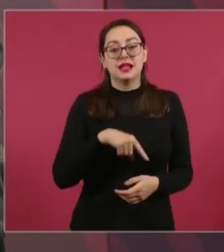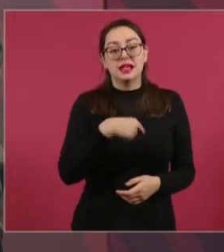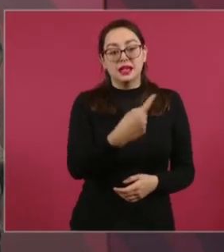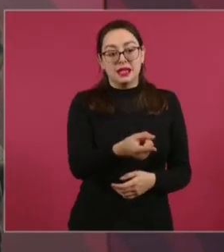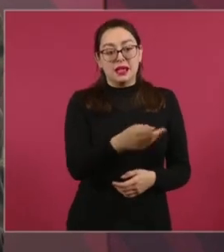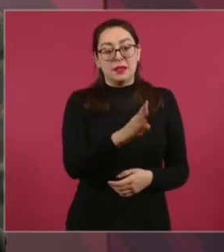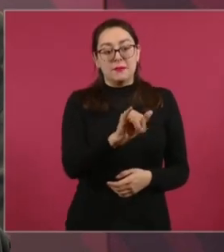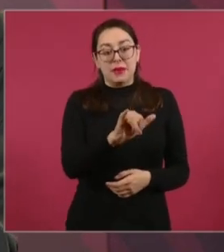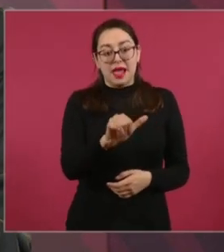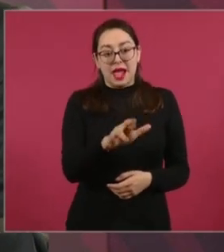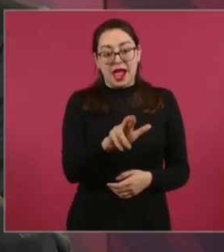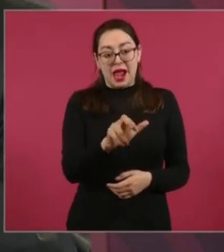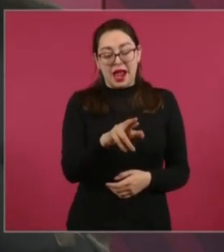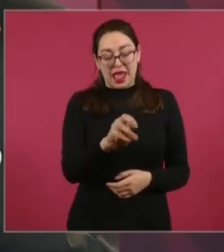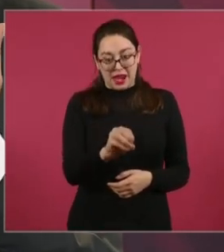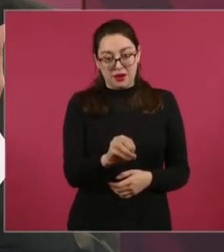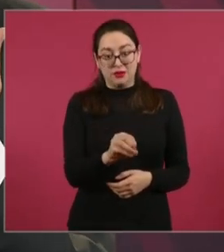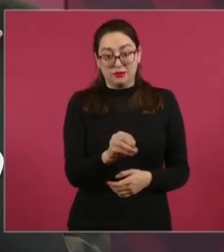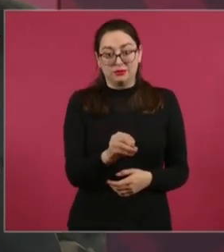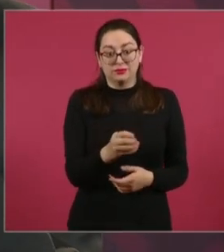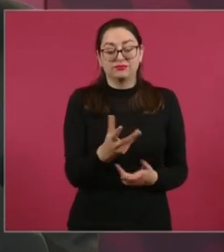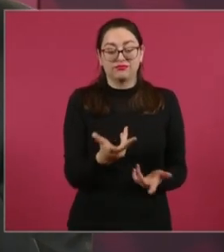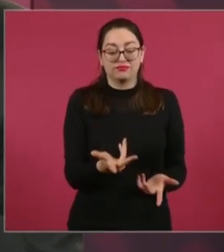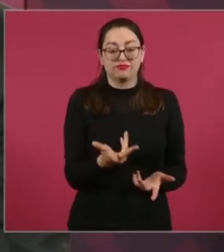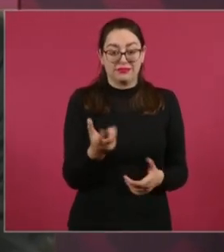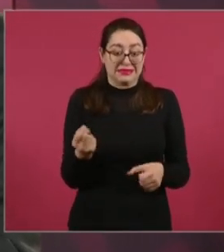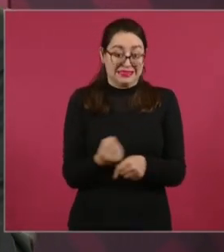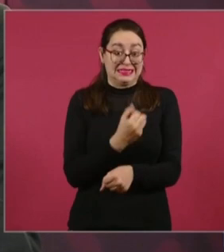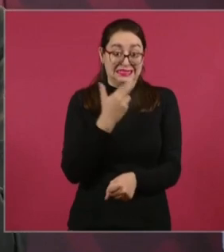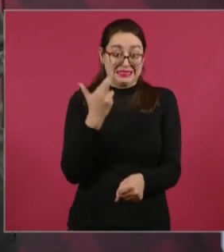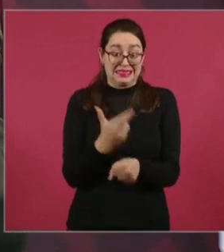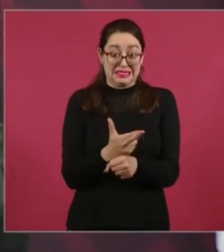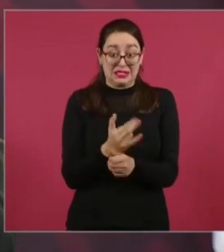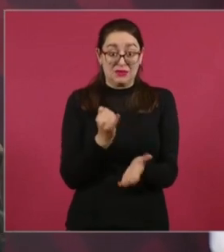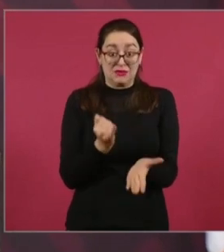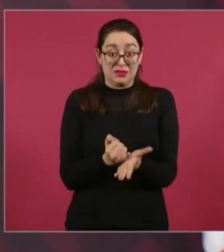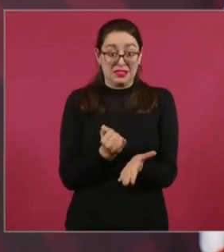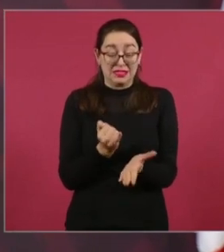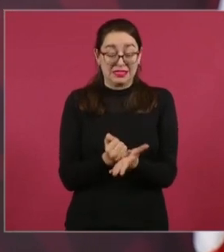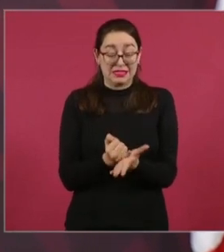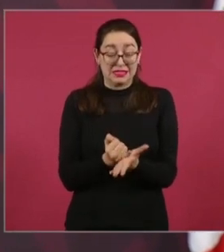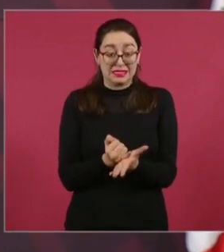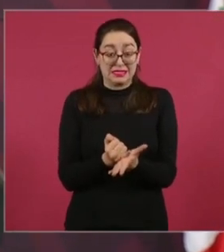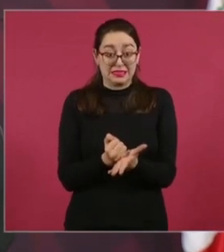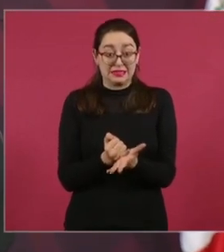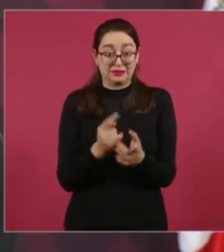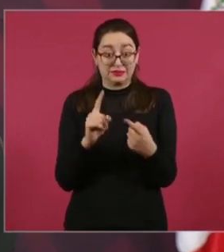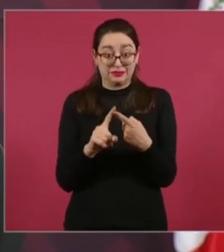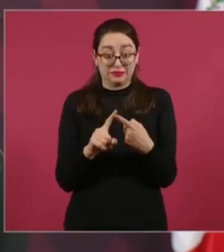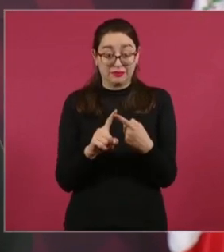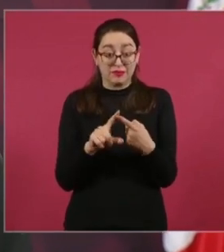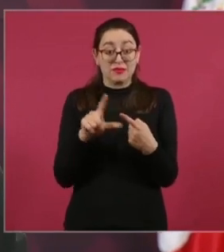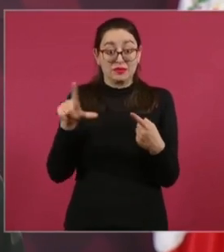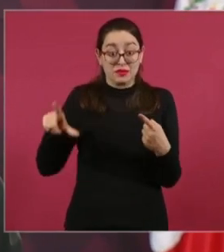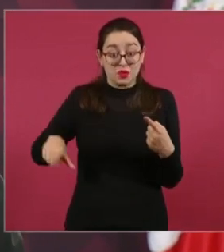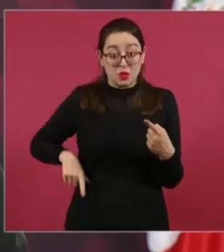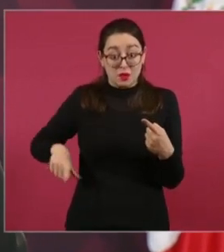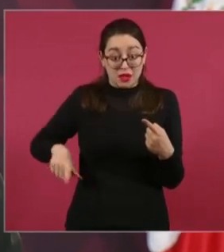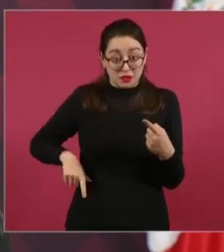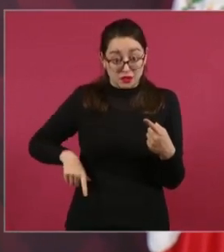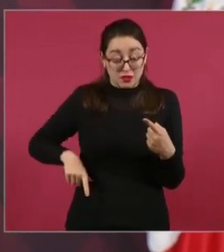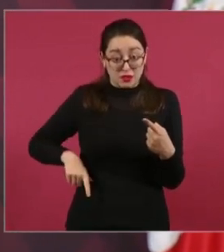al secretario de finanzas que estaba con él, porque tenía relaciones con él, secretario de finanzas del gobierno,